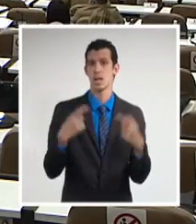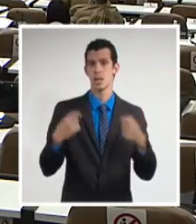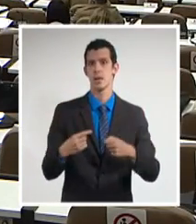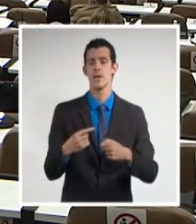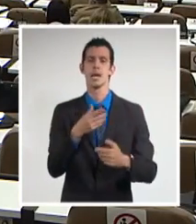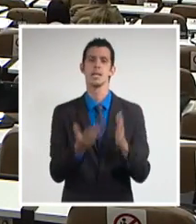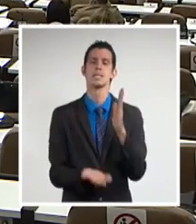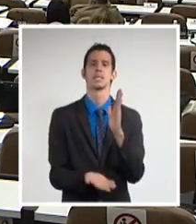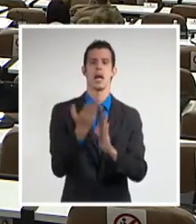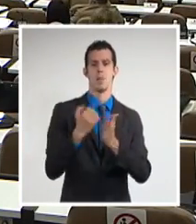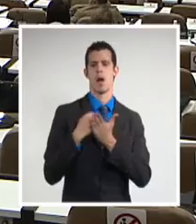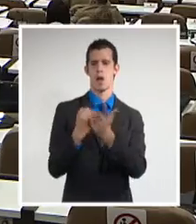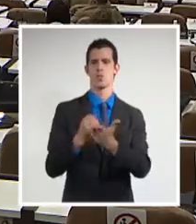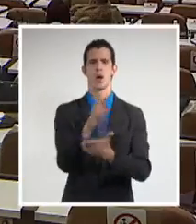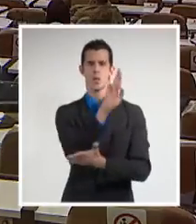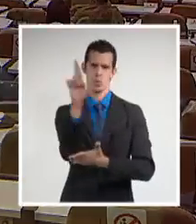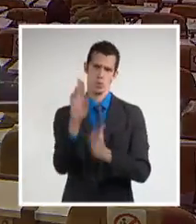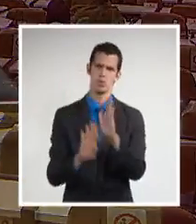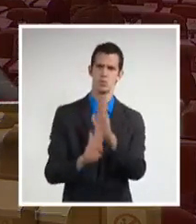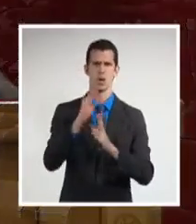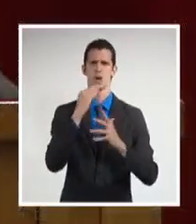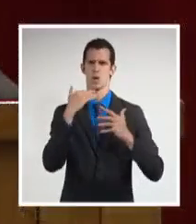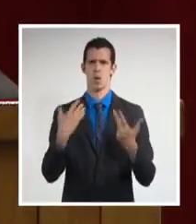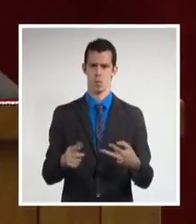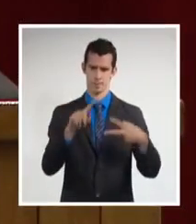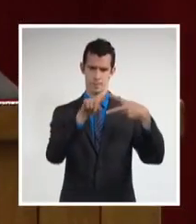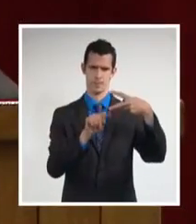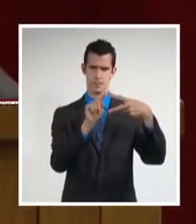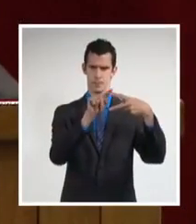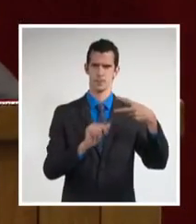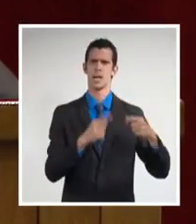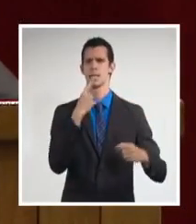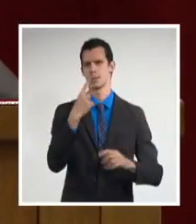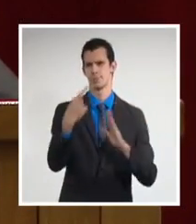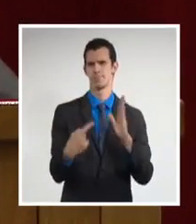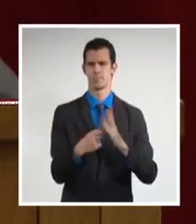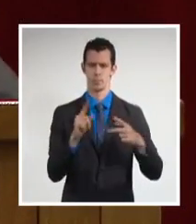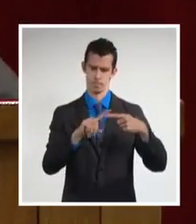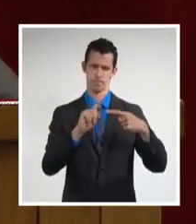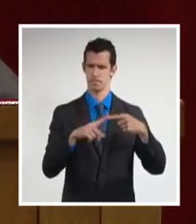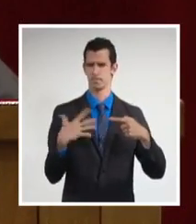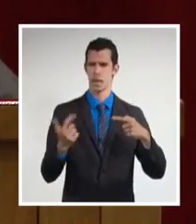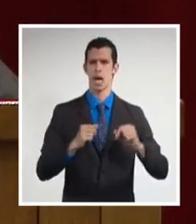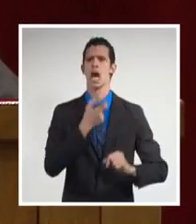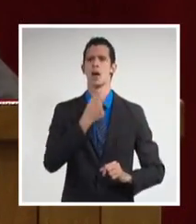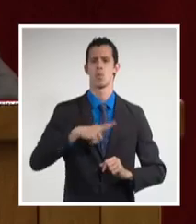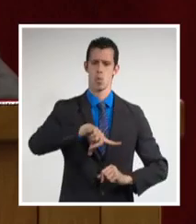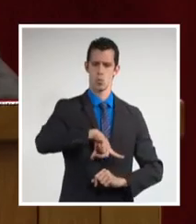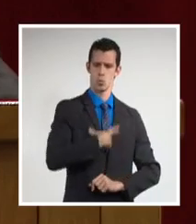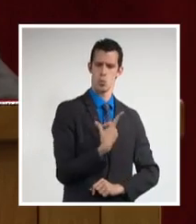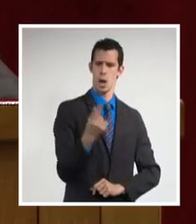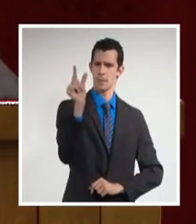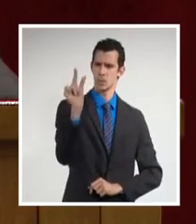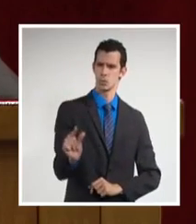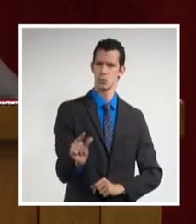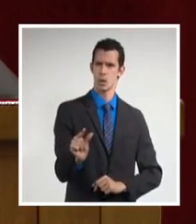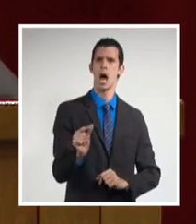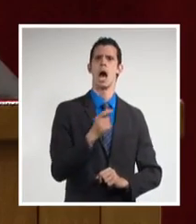Una es la presión a los más reconocidos artistas y creadores a través del mercado, condicionando su acceso a